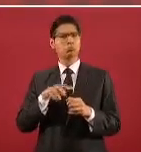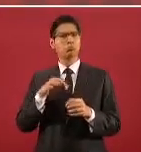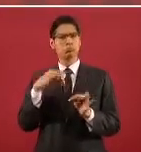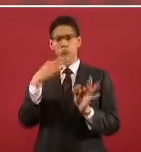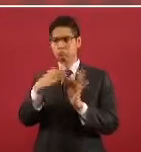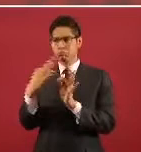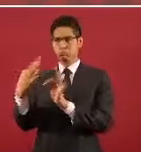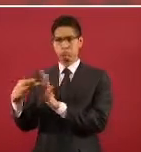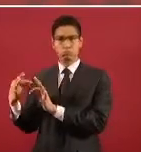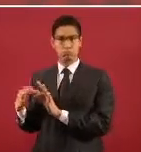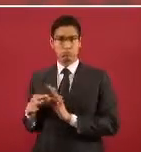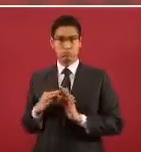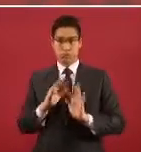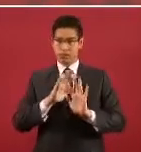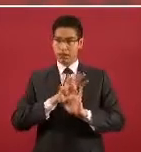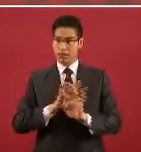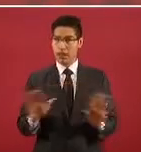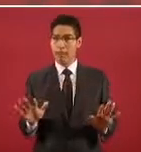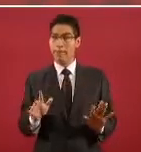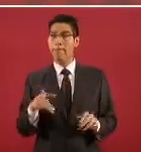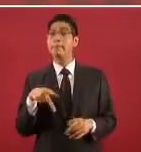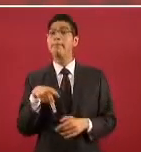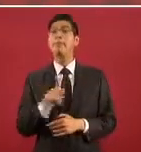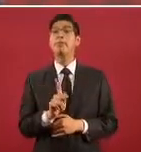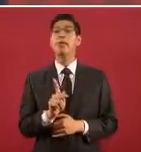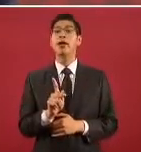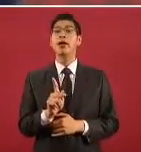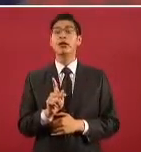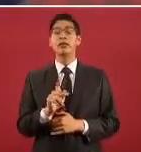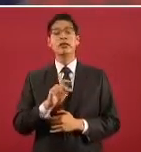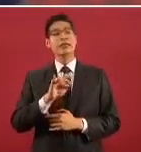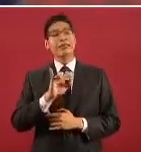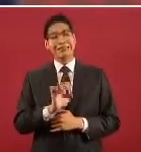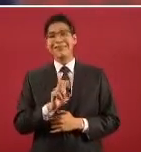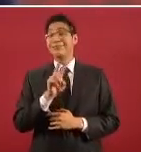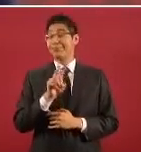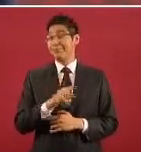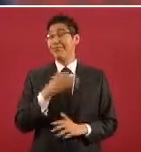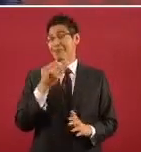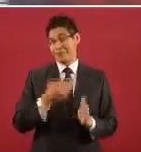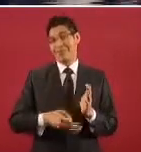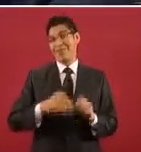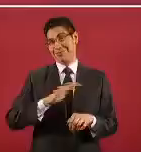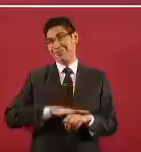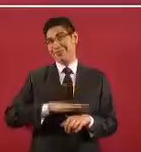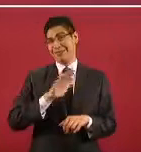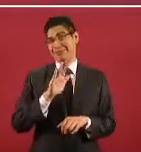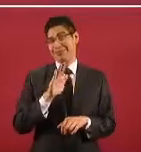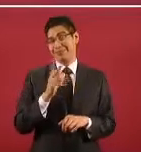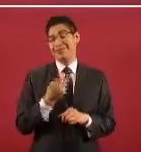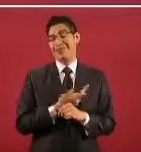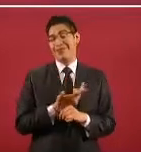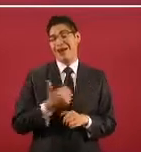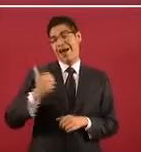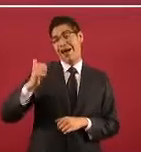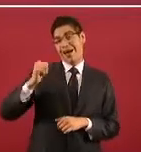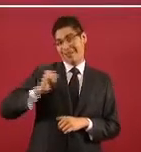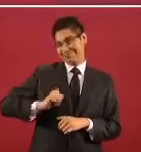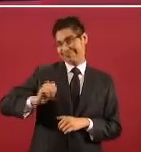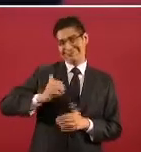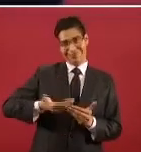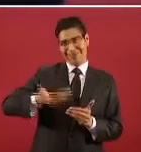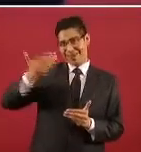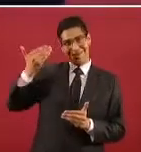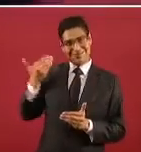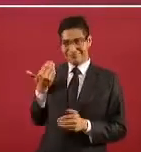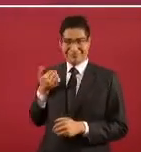hospitales, pero quedaron muchos inconclusos. Fue un tiradero de obras.